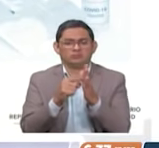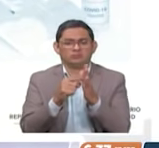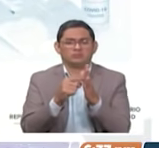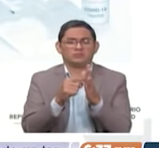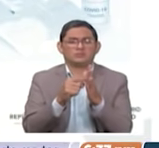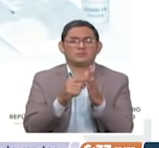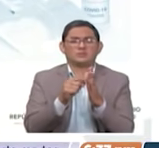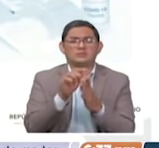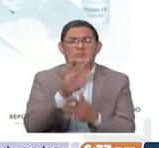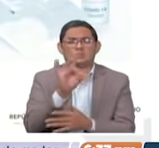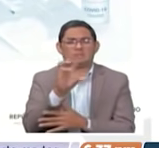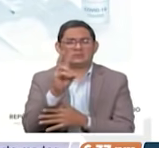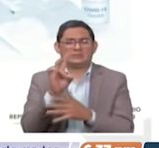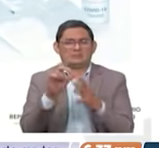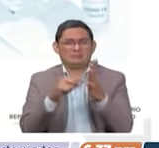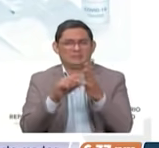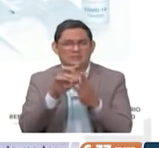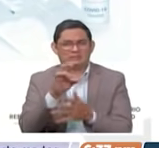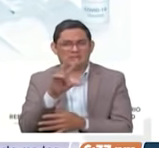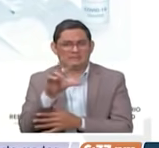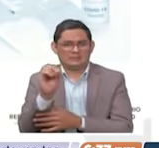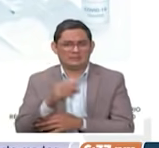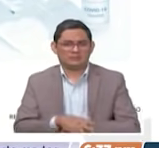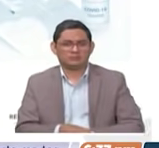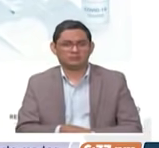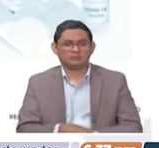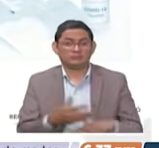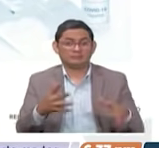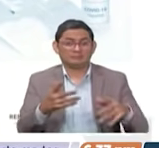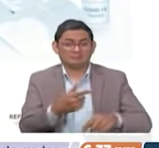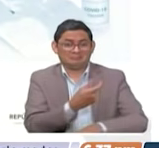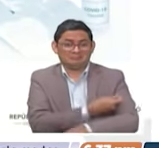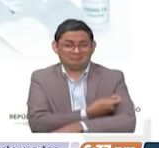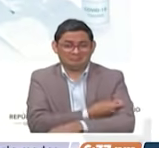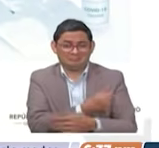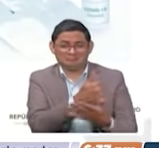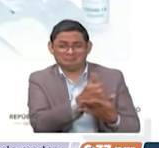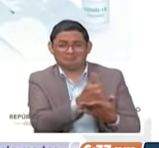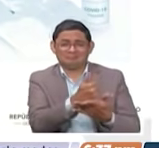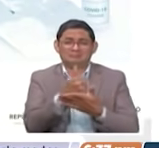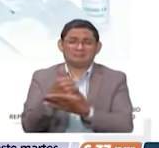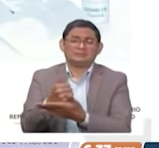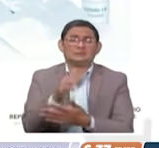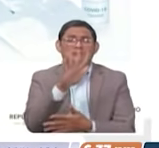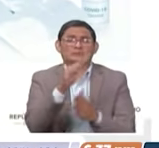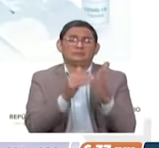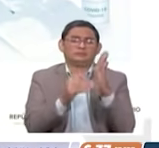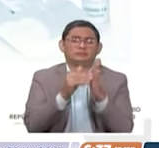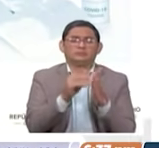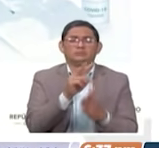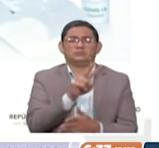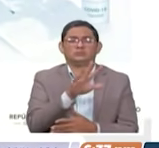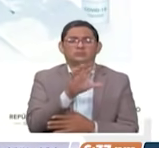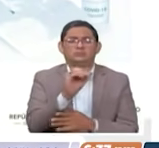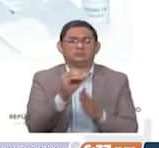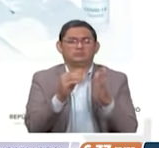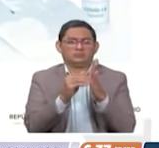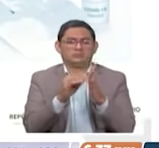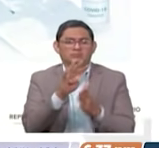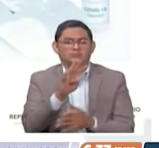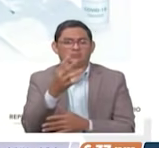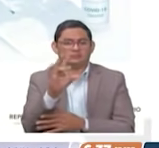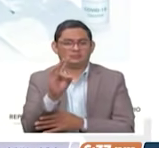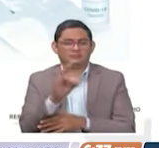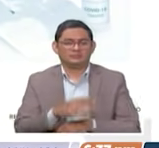hemos aplicado 5 millones 250 mil 417 dosis